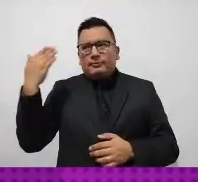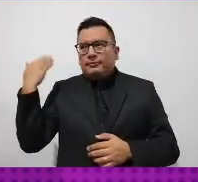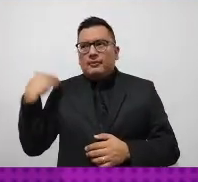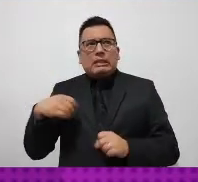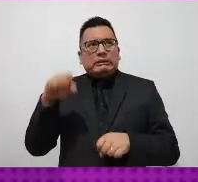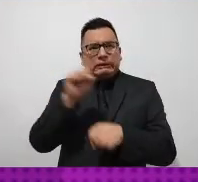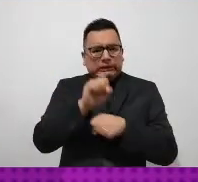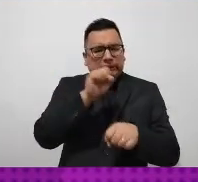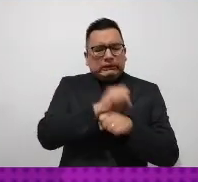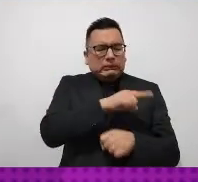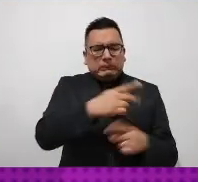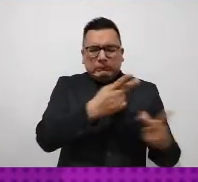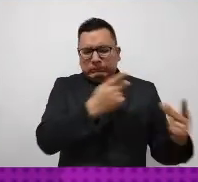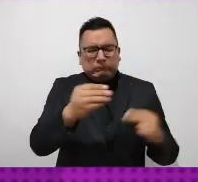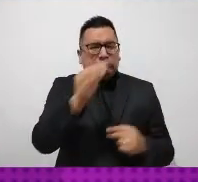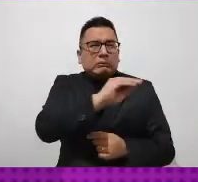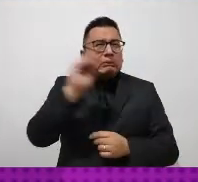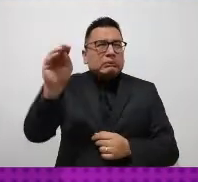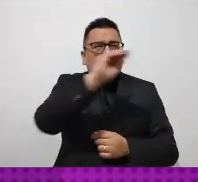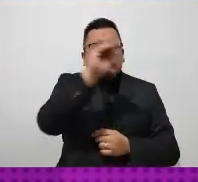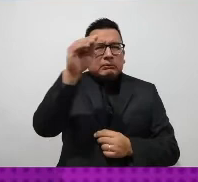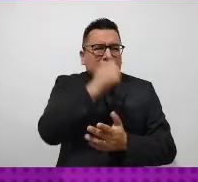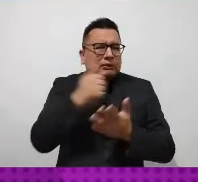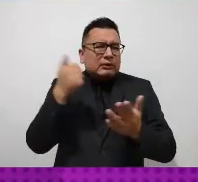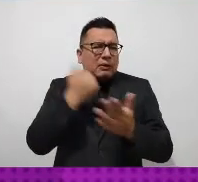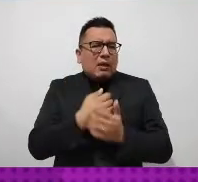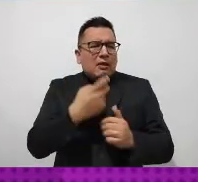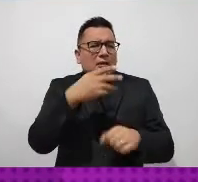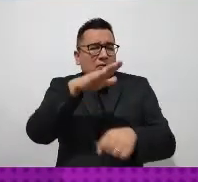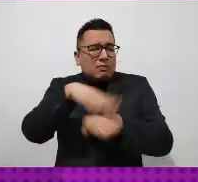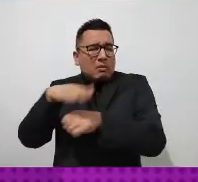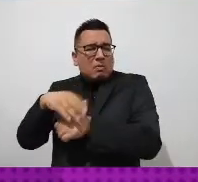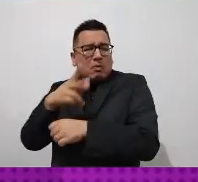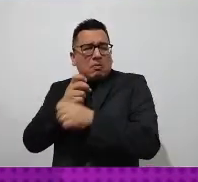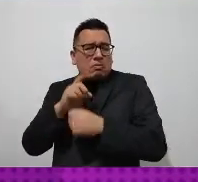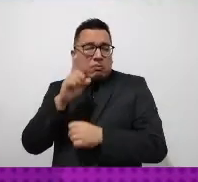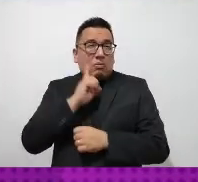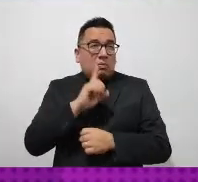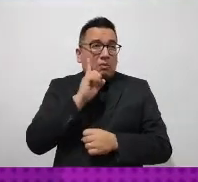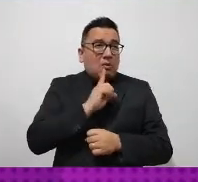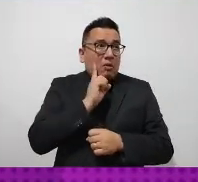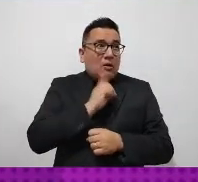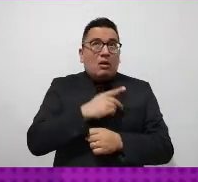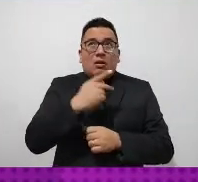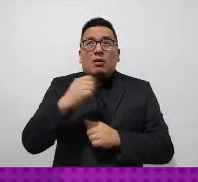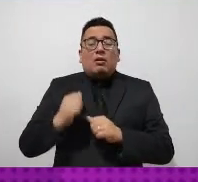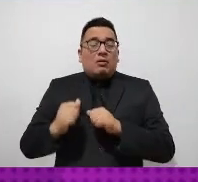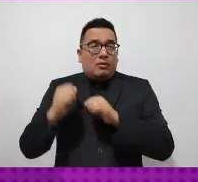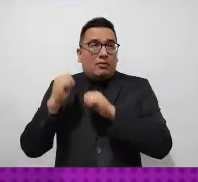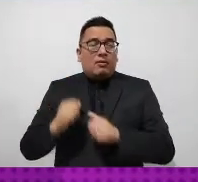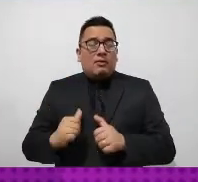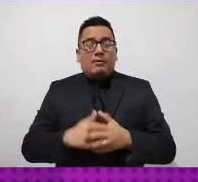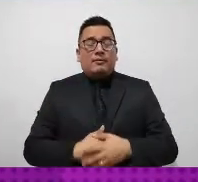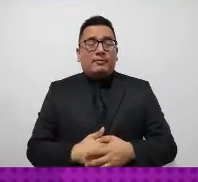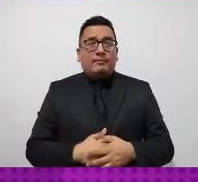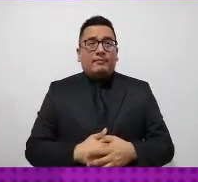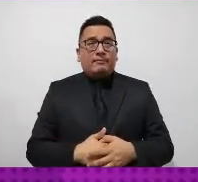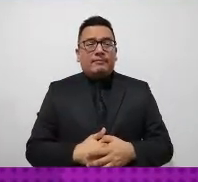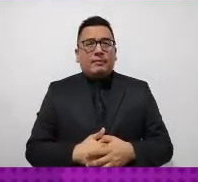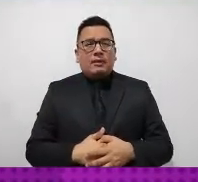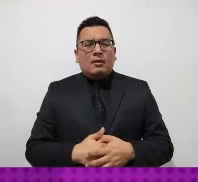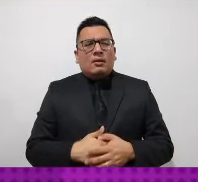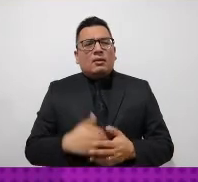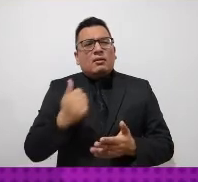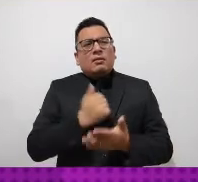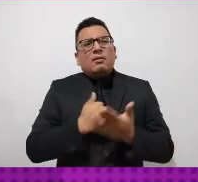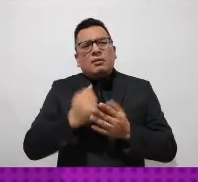semanas muy activas, invitando a las mujeres que ya son funcionarias en Coahuila, en los gobiernos municipales.